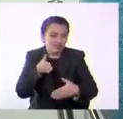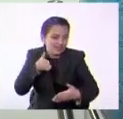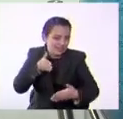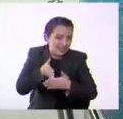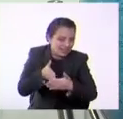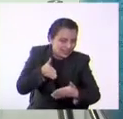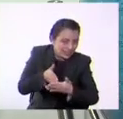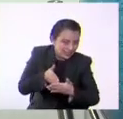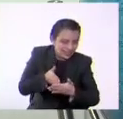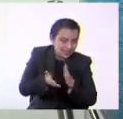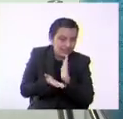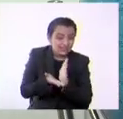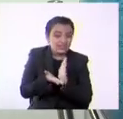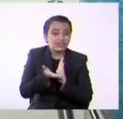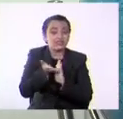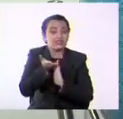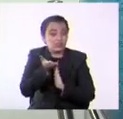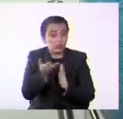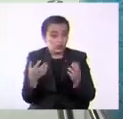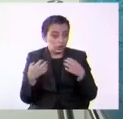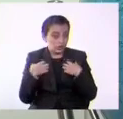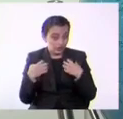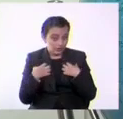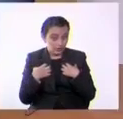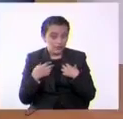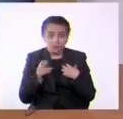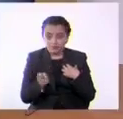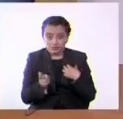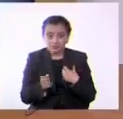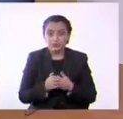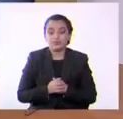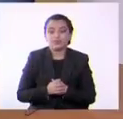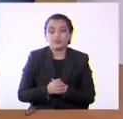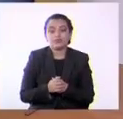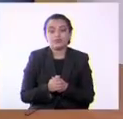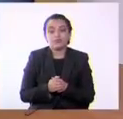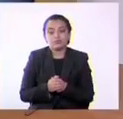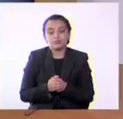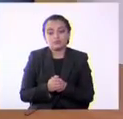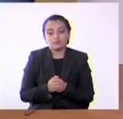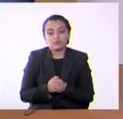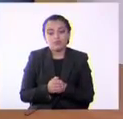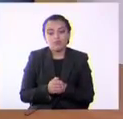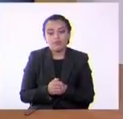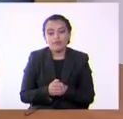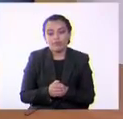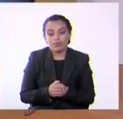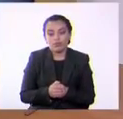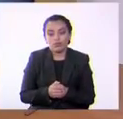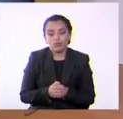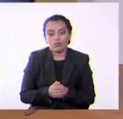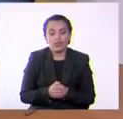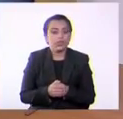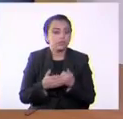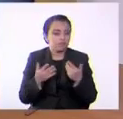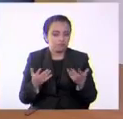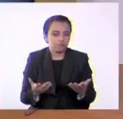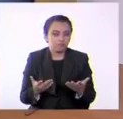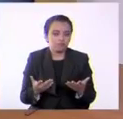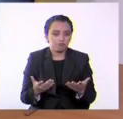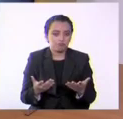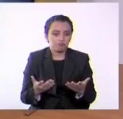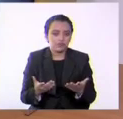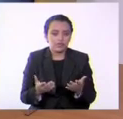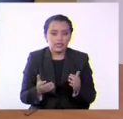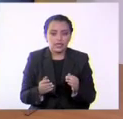nuestro desarrollo en la vida misma. También podríamos situar el hecho de que el